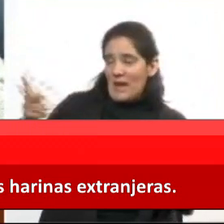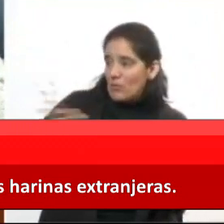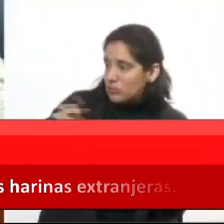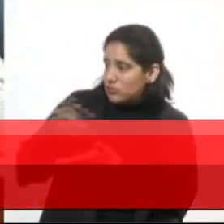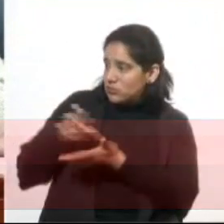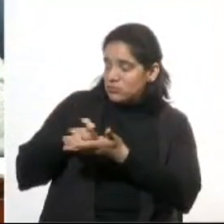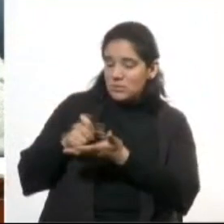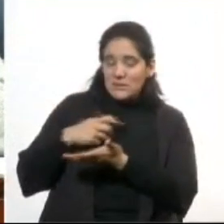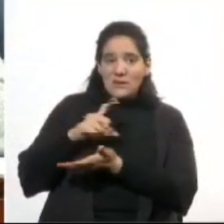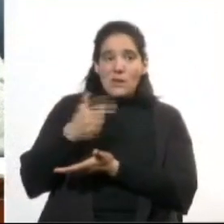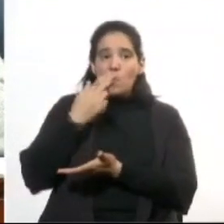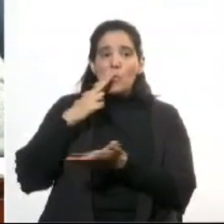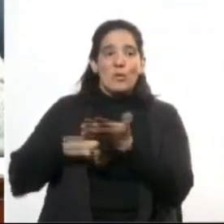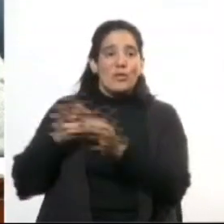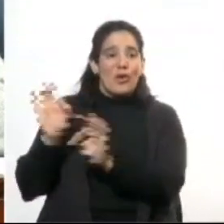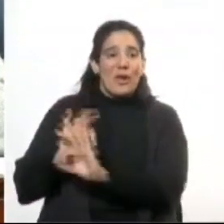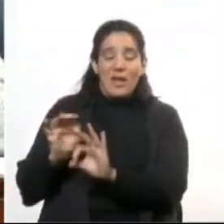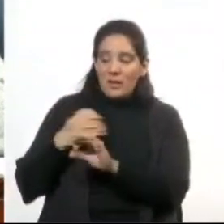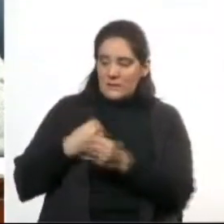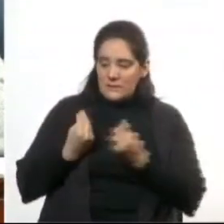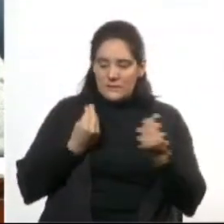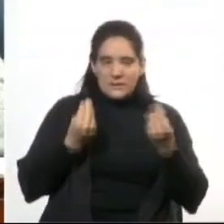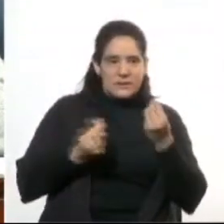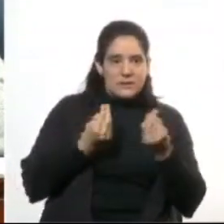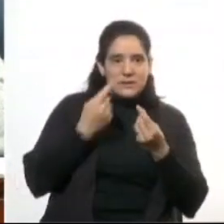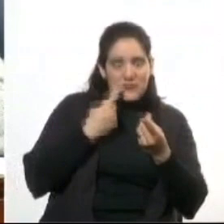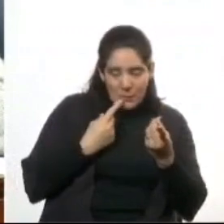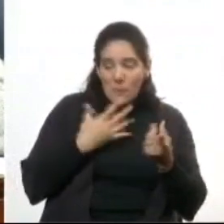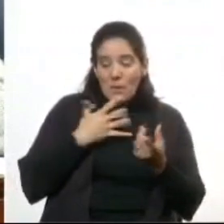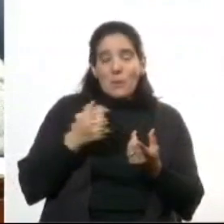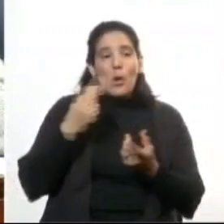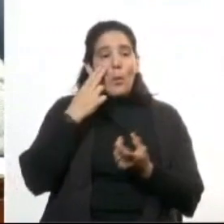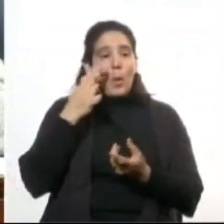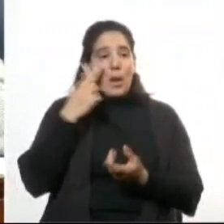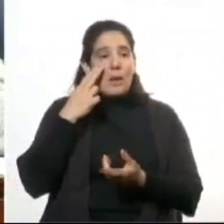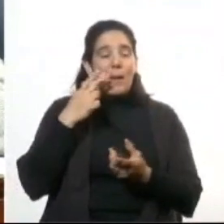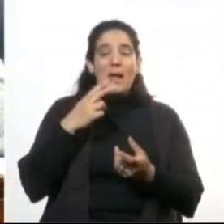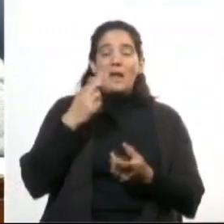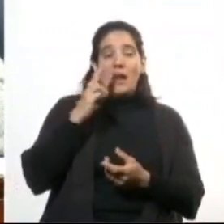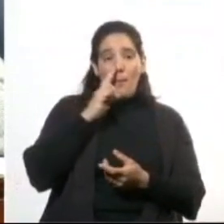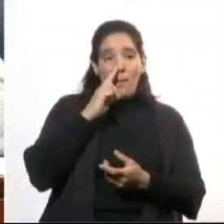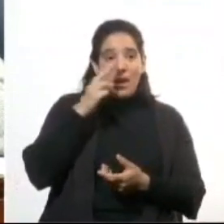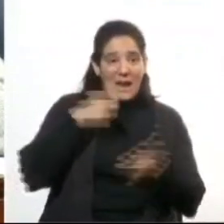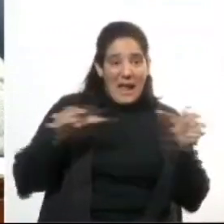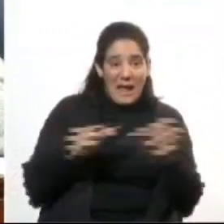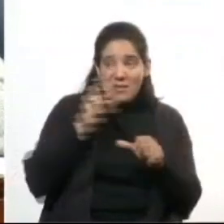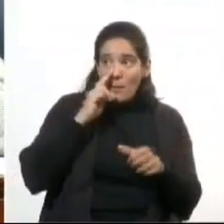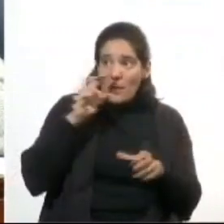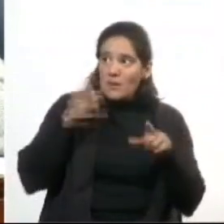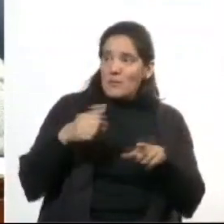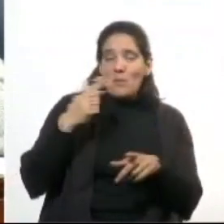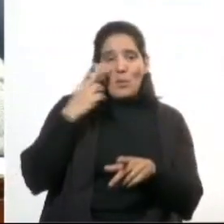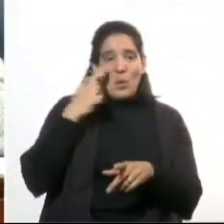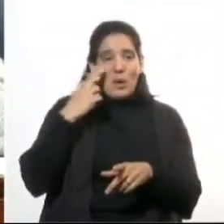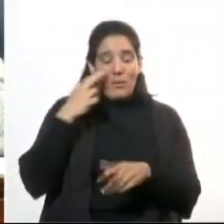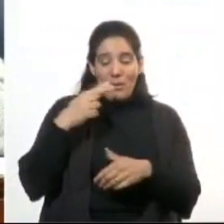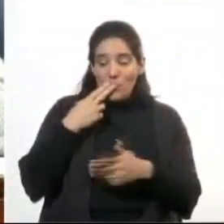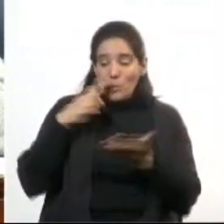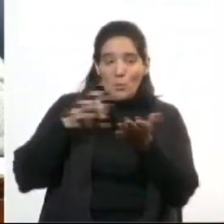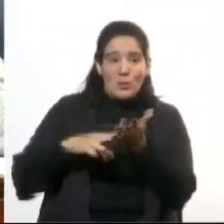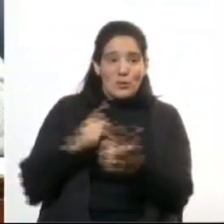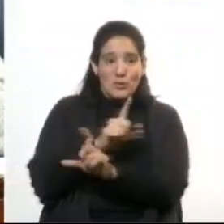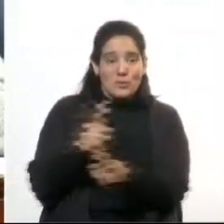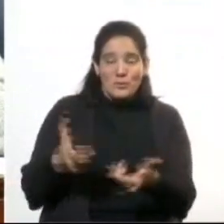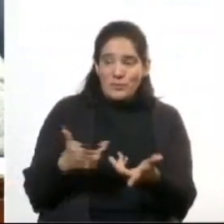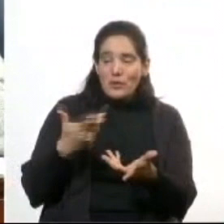otros trabajadores, los de las propias panaderías, almacenes, supermercados y barracas que ellos nutren. El fin de la reducción al 6%